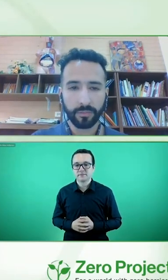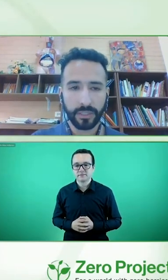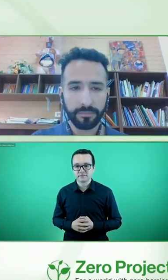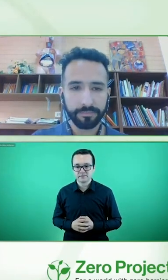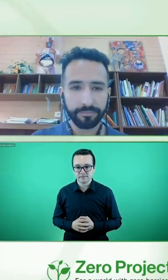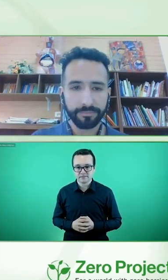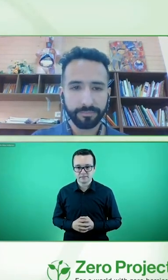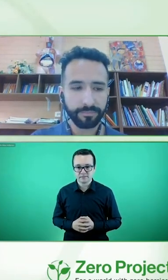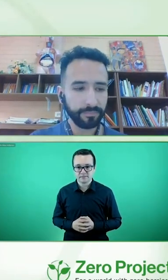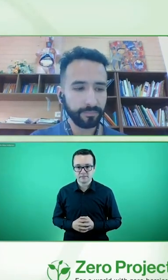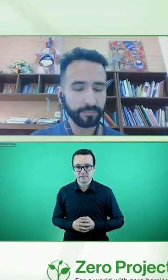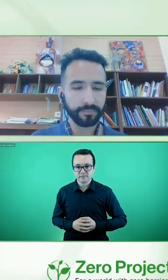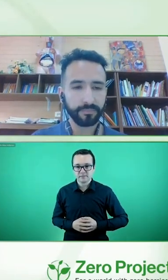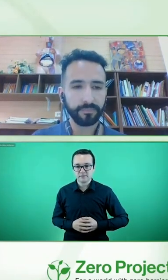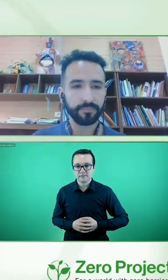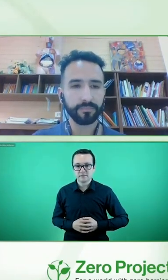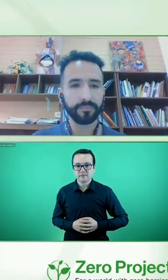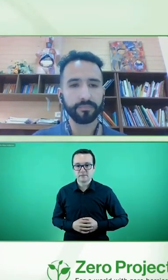Hola, ¿se escucha?